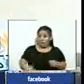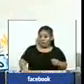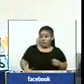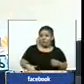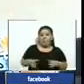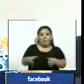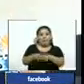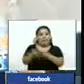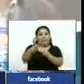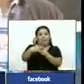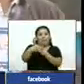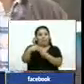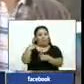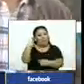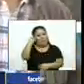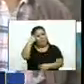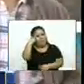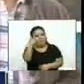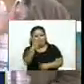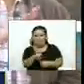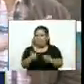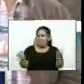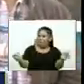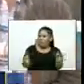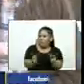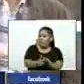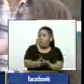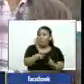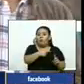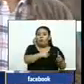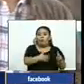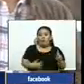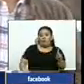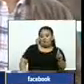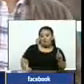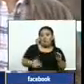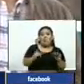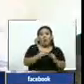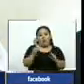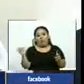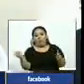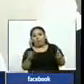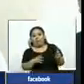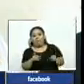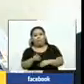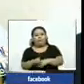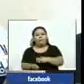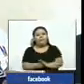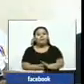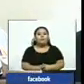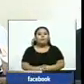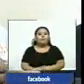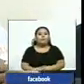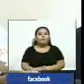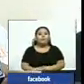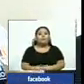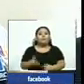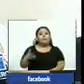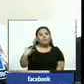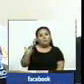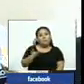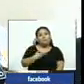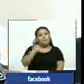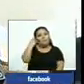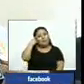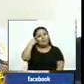no es una persona que considera para reunirse, ni el propio Rovira se escapó de los señalamientos de Gallegos. Nosotros creemos